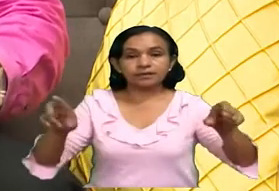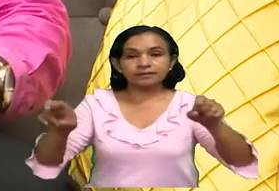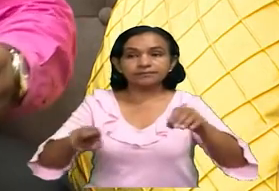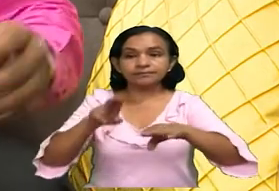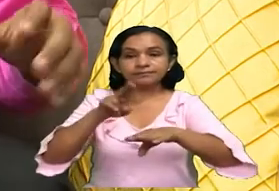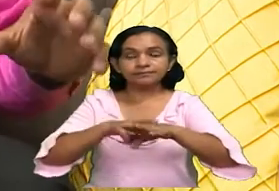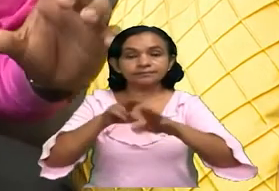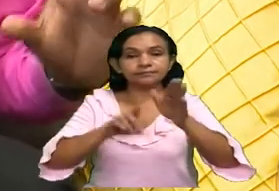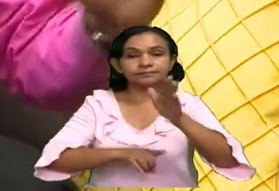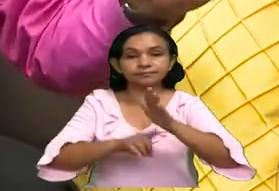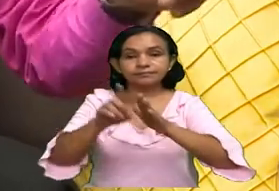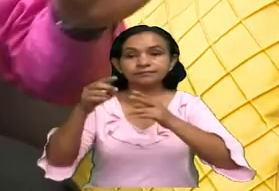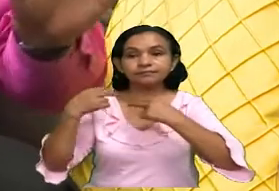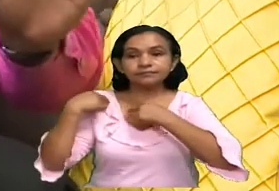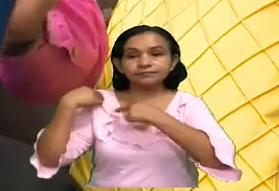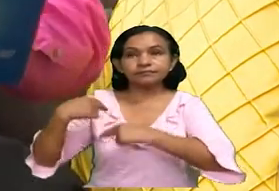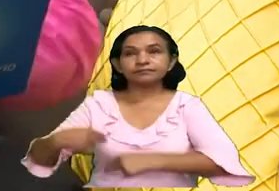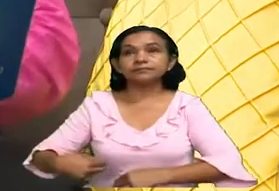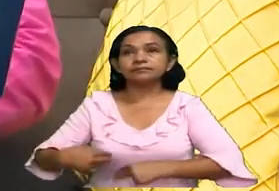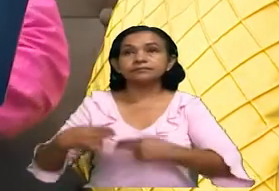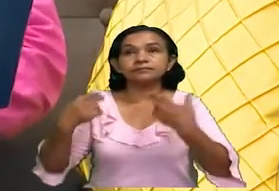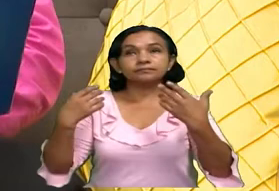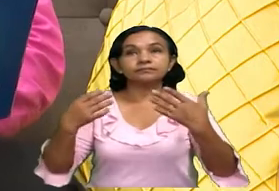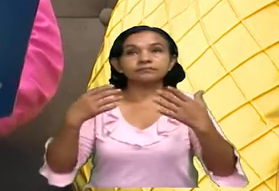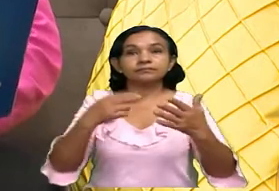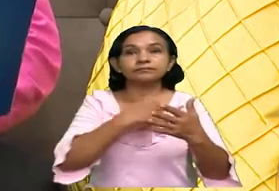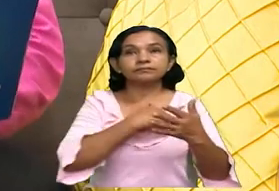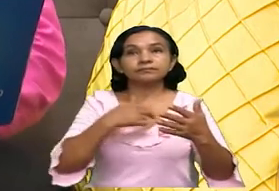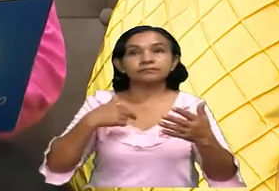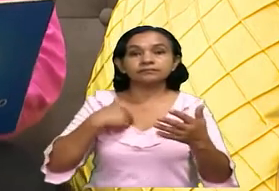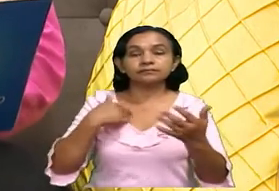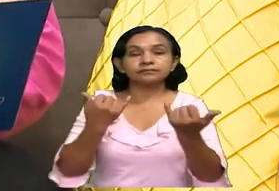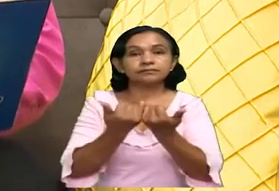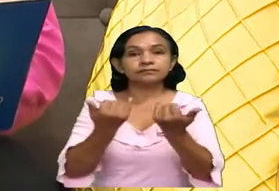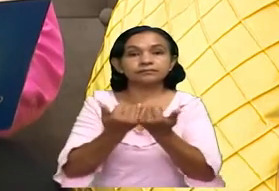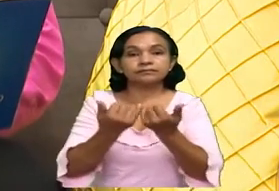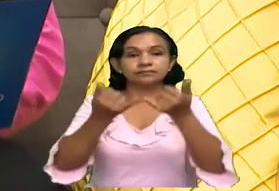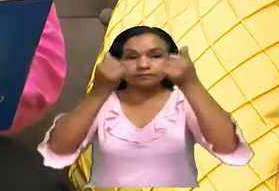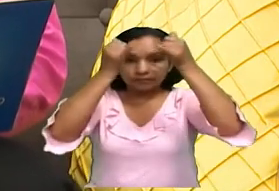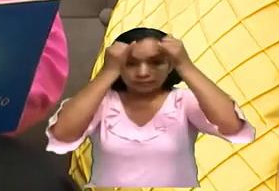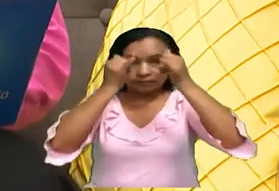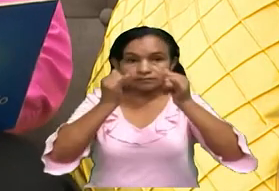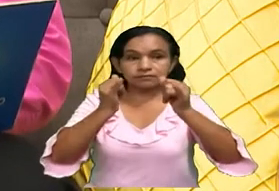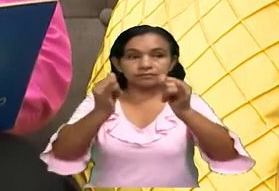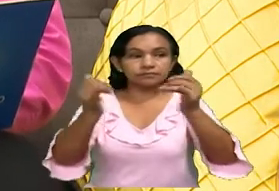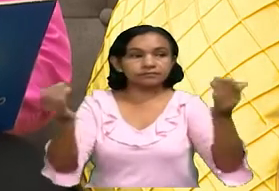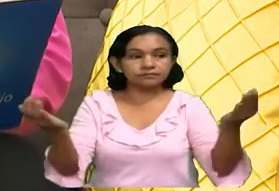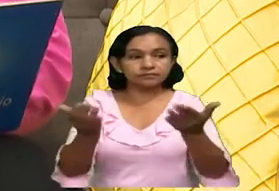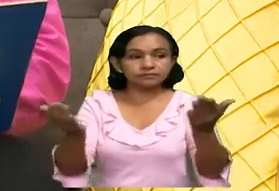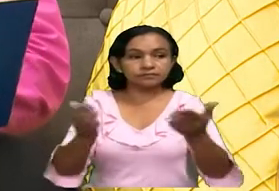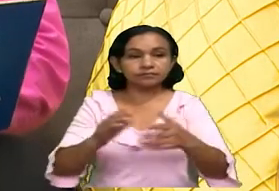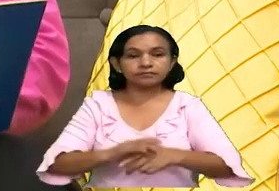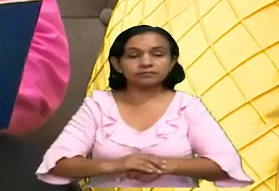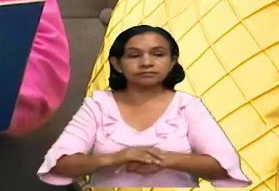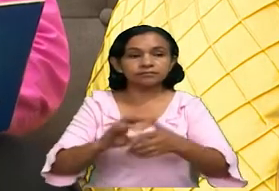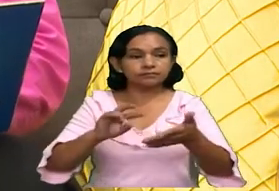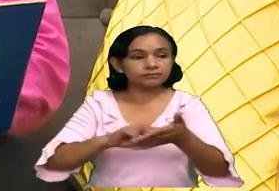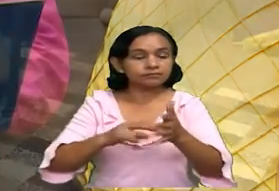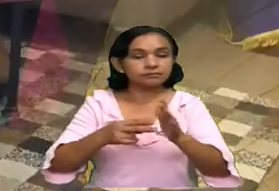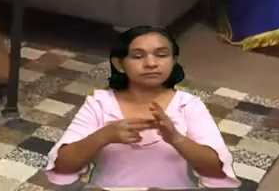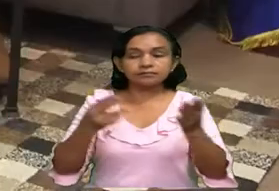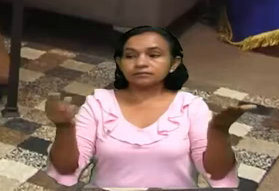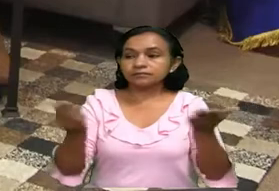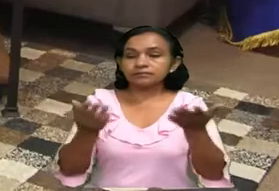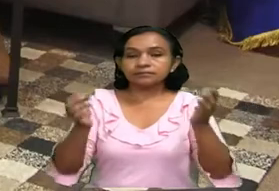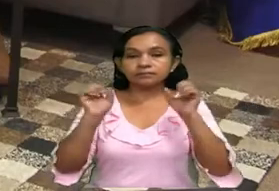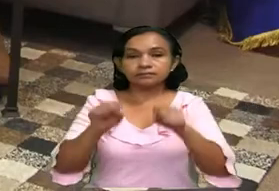Desarrollo Humano, pero también retos plantados para los ganadores, ¿no? Para la ganadería, ¿no? En ese sentido, ¿cómo